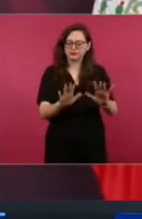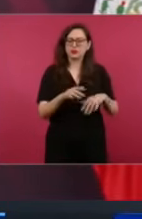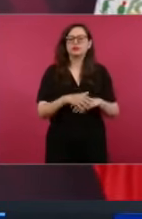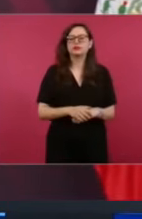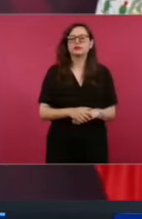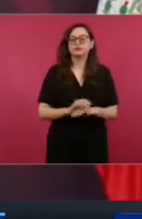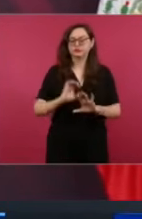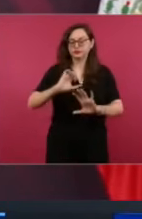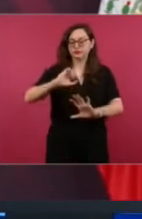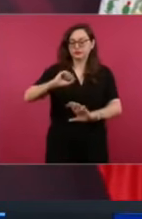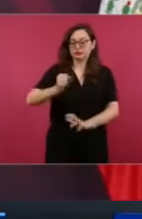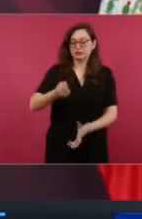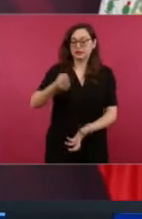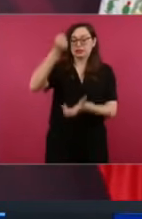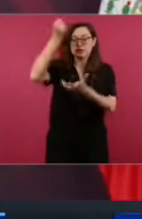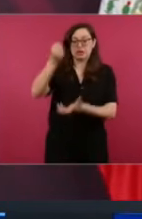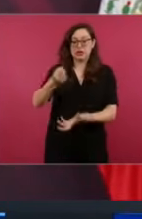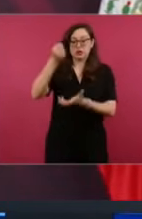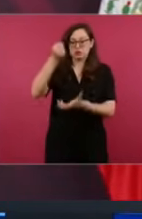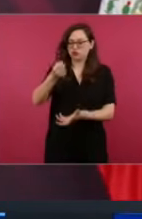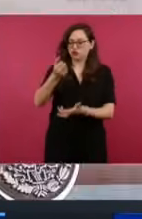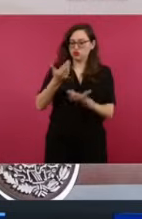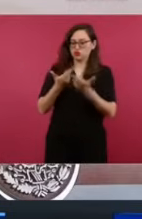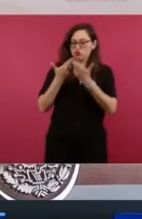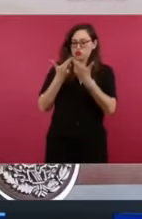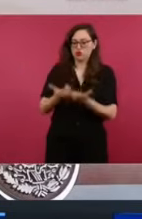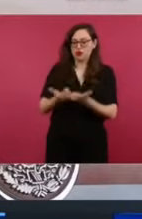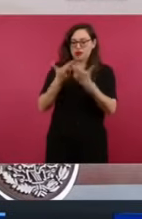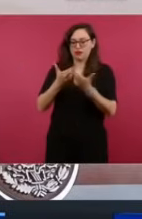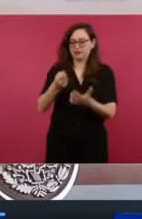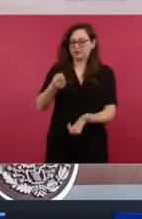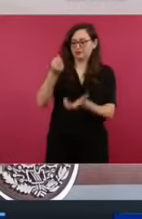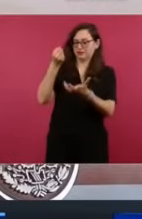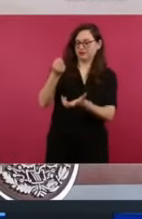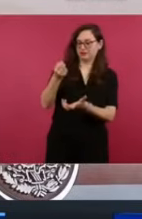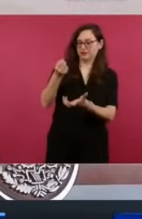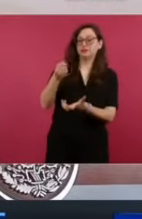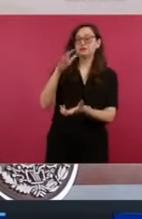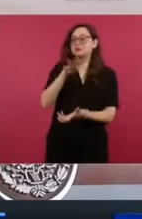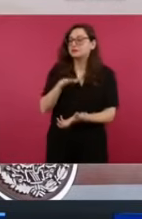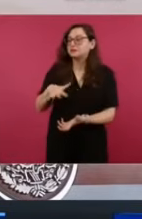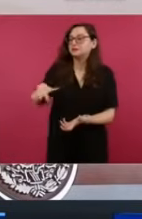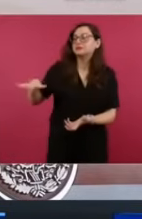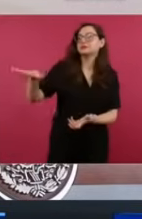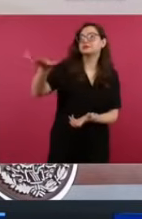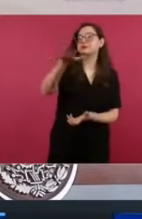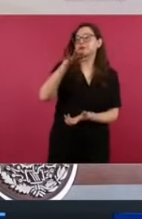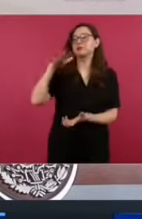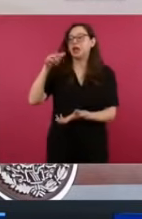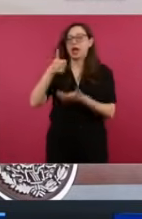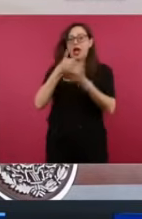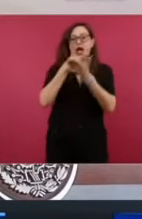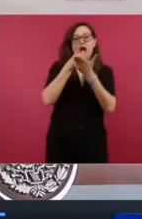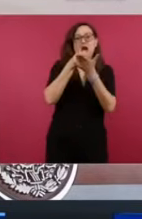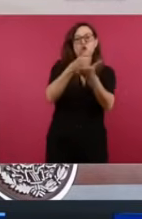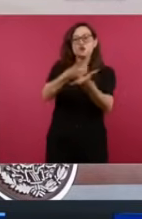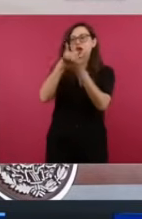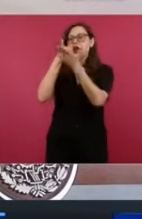Guardia Nacional. Yo he visto, me consta que aquí en las calles de Villahermosa, yo he